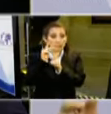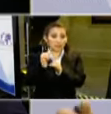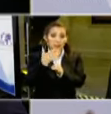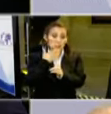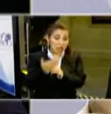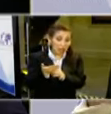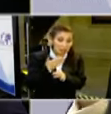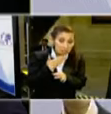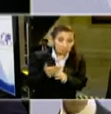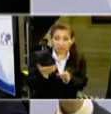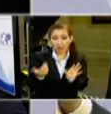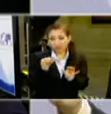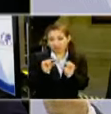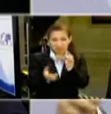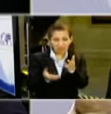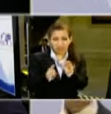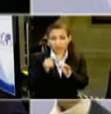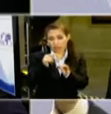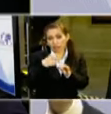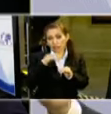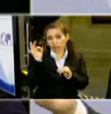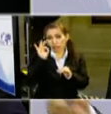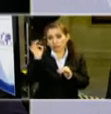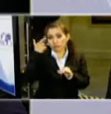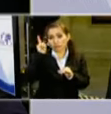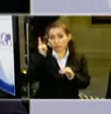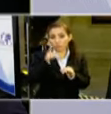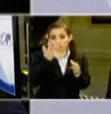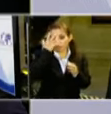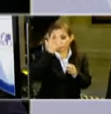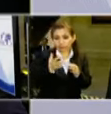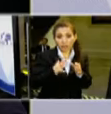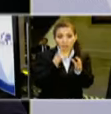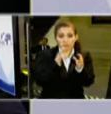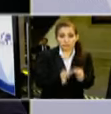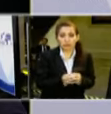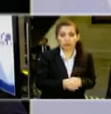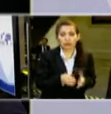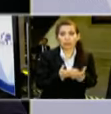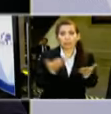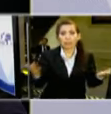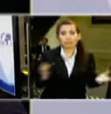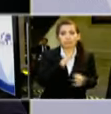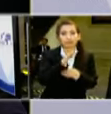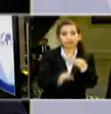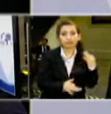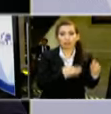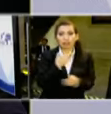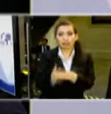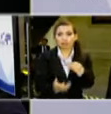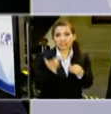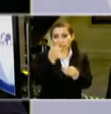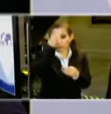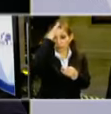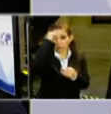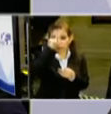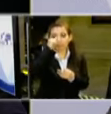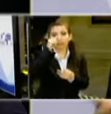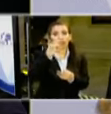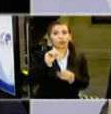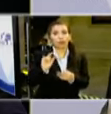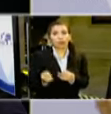ojalá se pudiera recuperar precisamente el espíritu original del mismo. Ahora, en todos estos tratados no